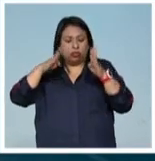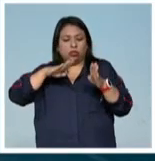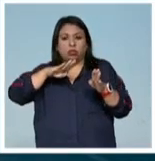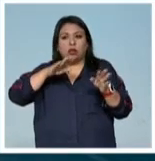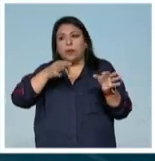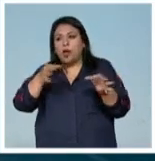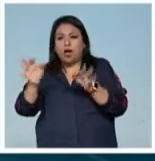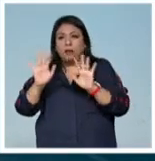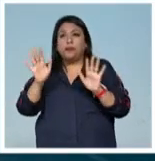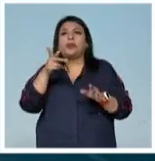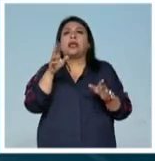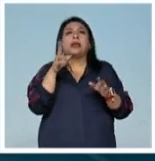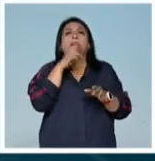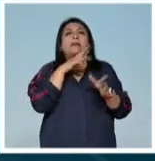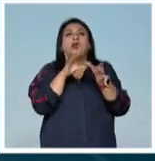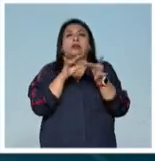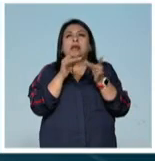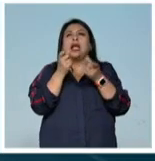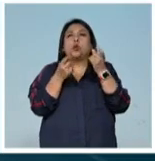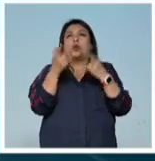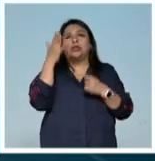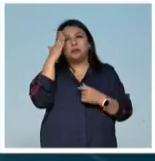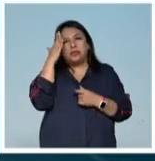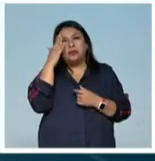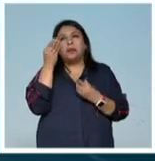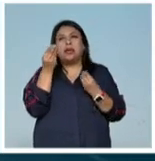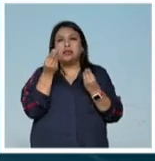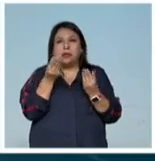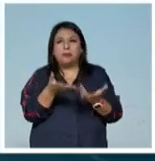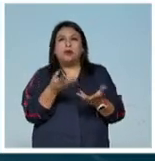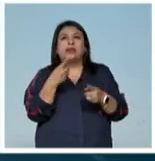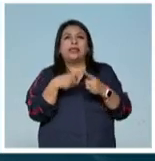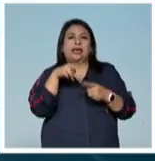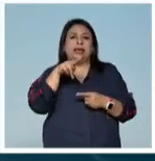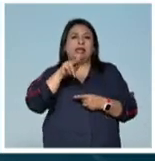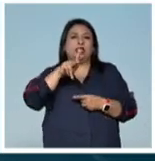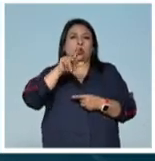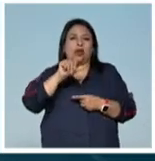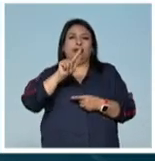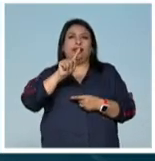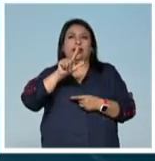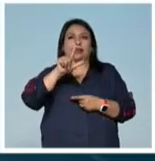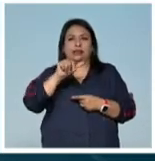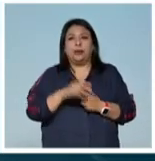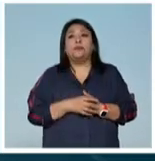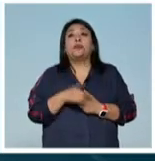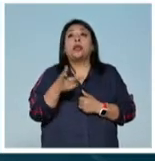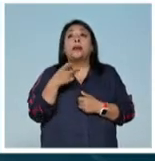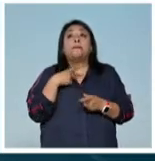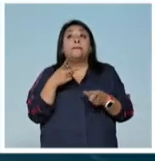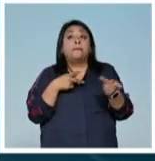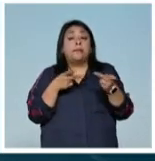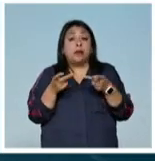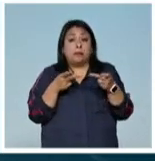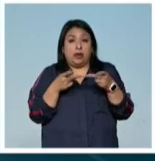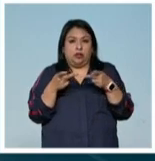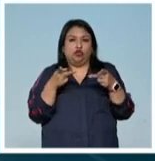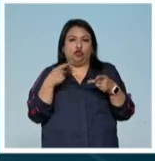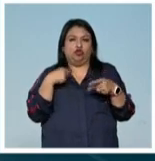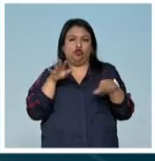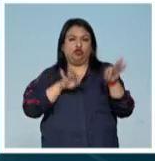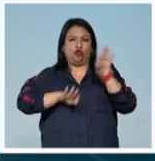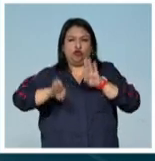Coméntanos, por favor, Carlos, brevemente algunas de las principales aportaciones de Nikola Tesla. Su preparación como